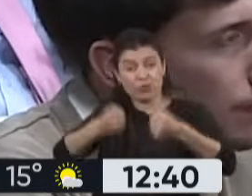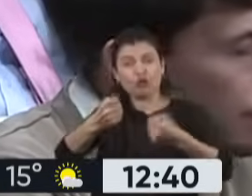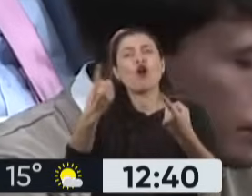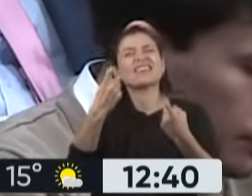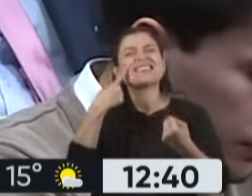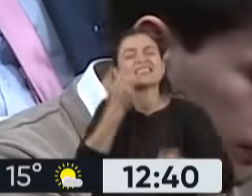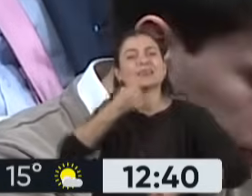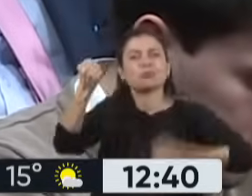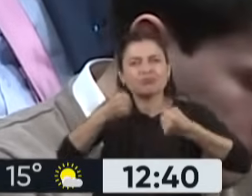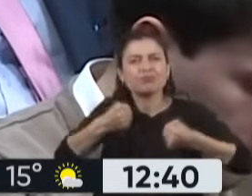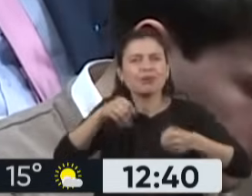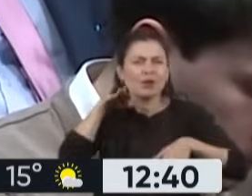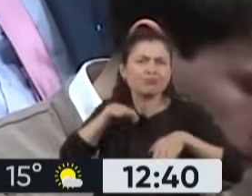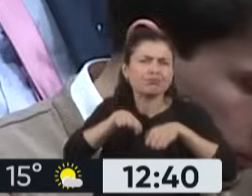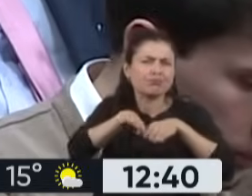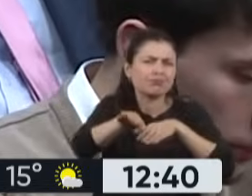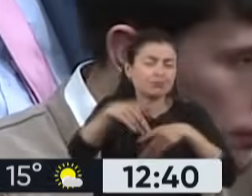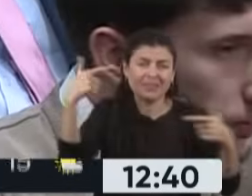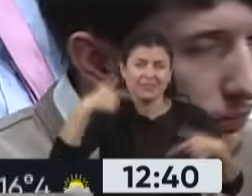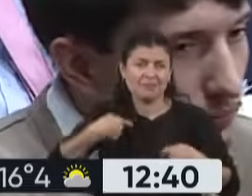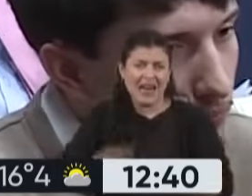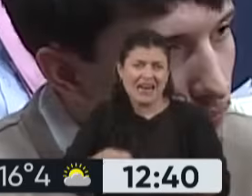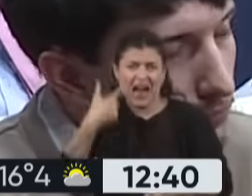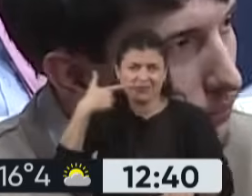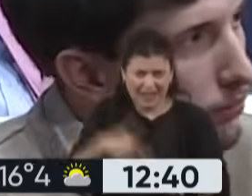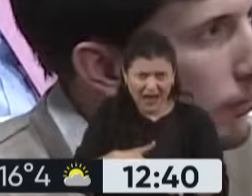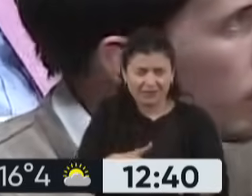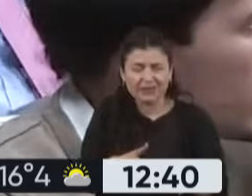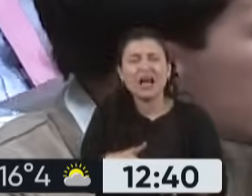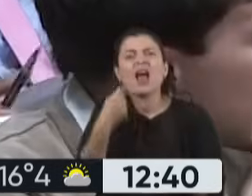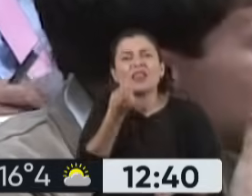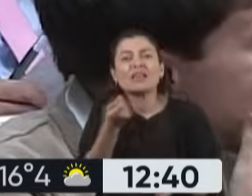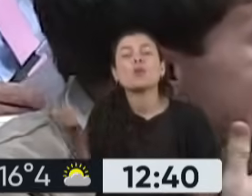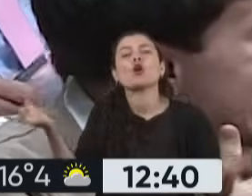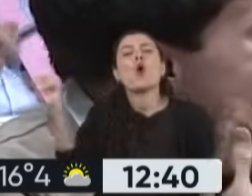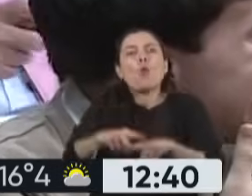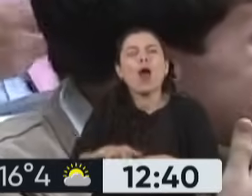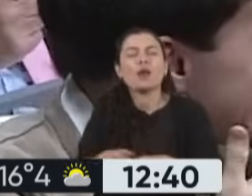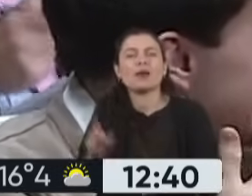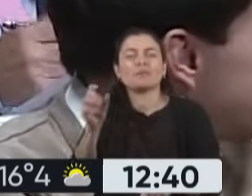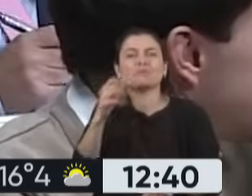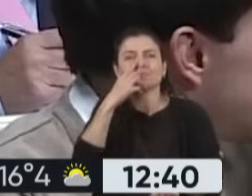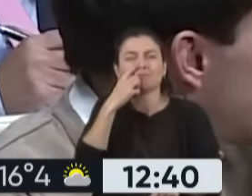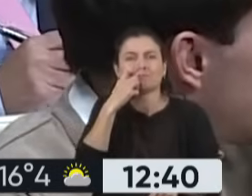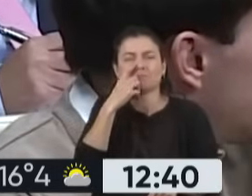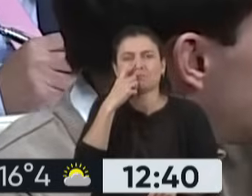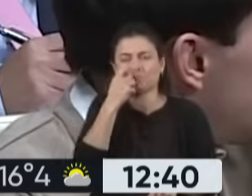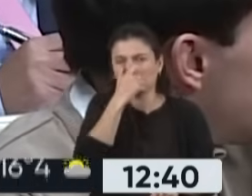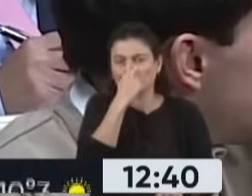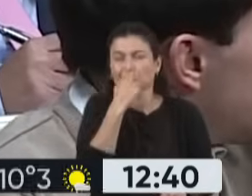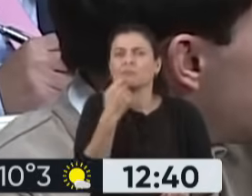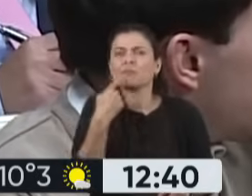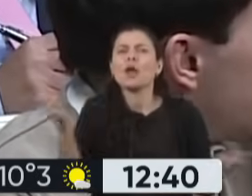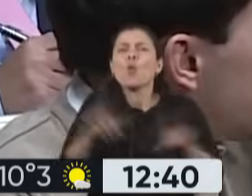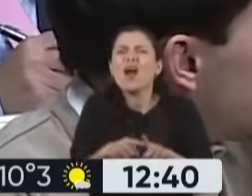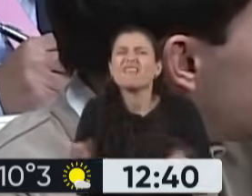dio ese ejemplo varias veces. Ahora, ¿esto no es también fisuras dentro del plan económico de que las medidas que se están tomando no alcanzan y por